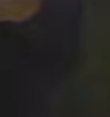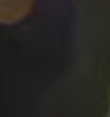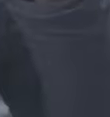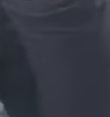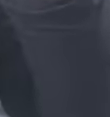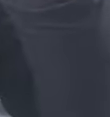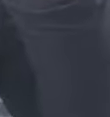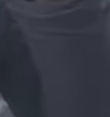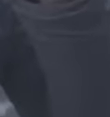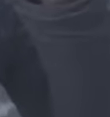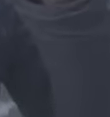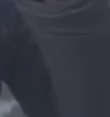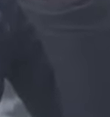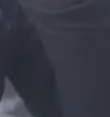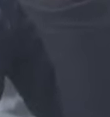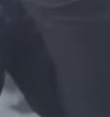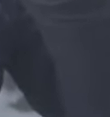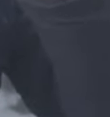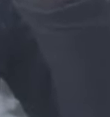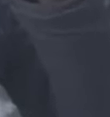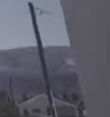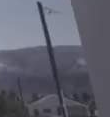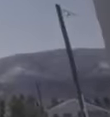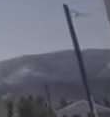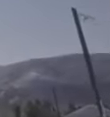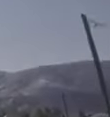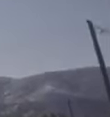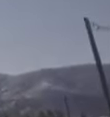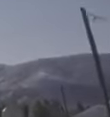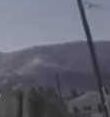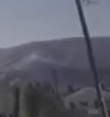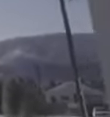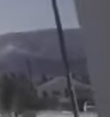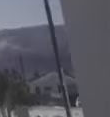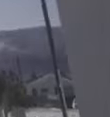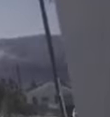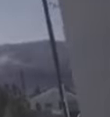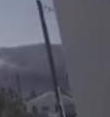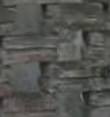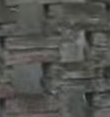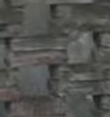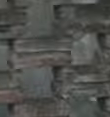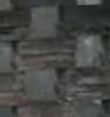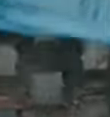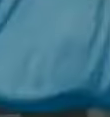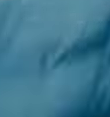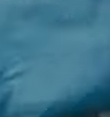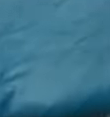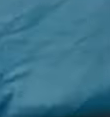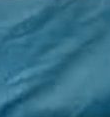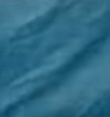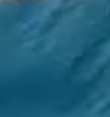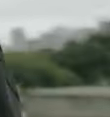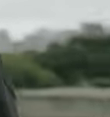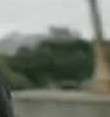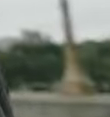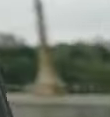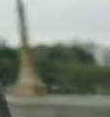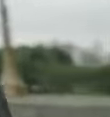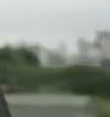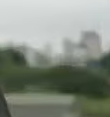de radio y televisión de todo el país y el Servicio Internacional RAE, Radiodifusión Argentina al Exterior.